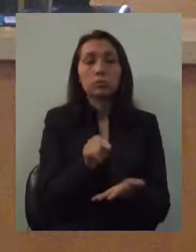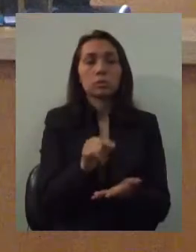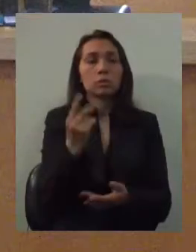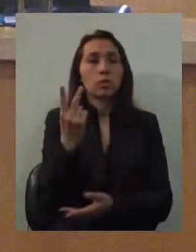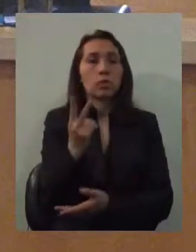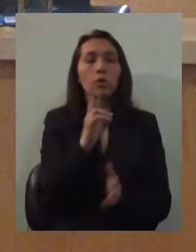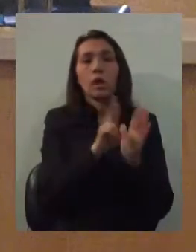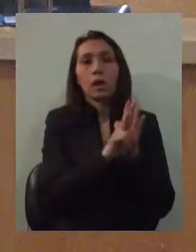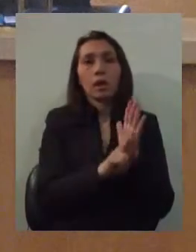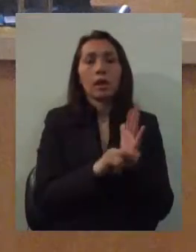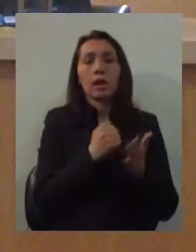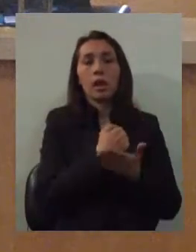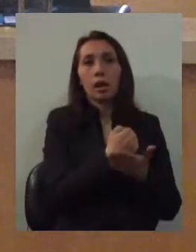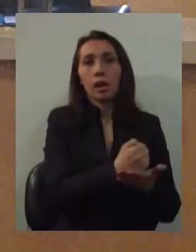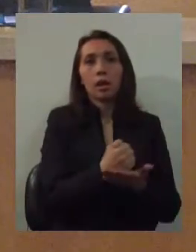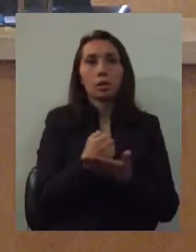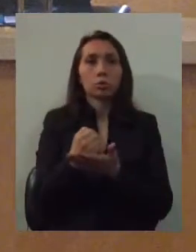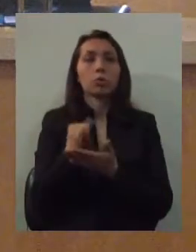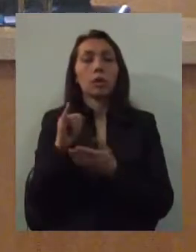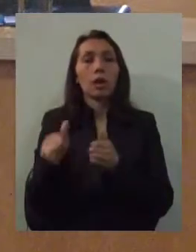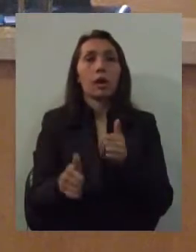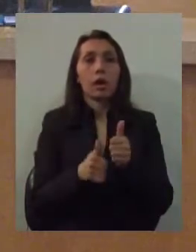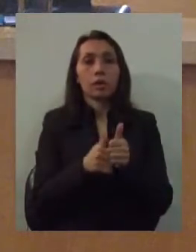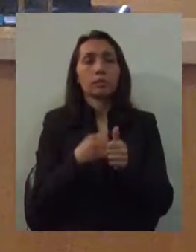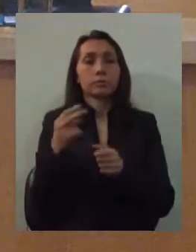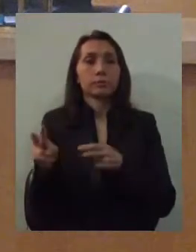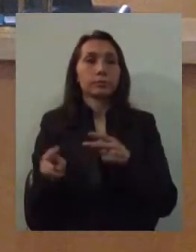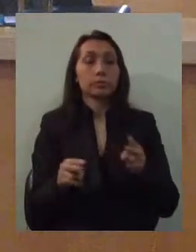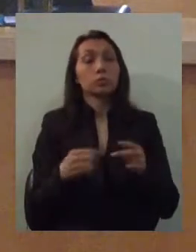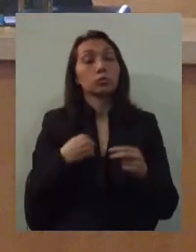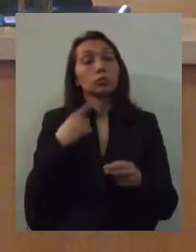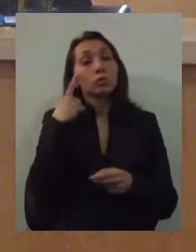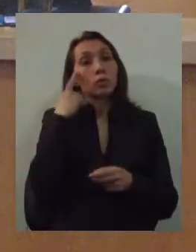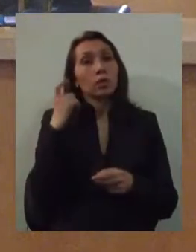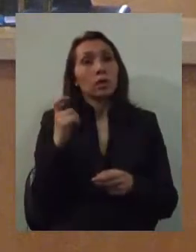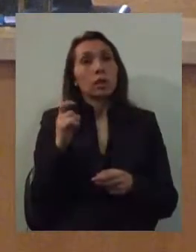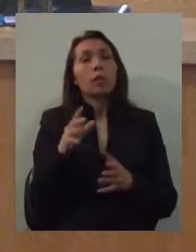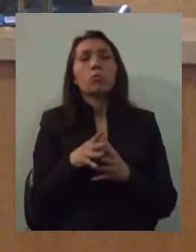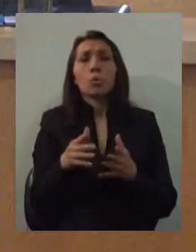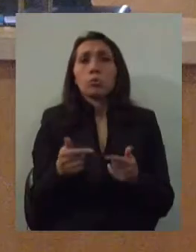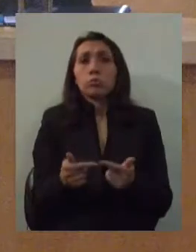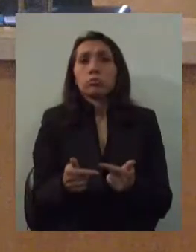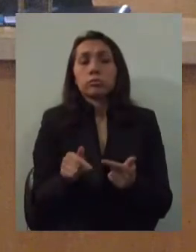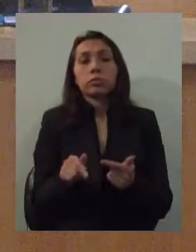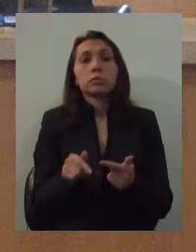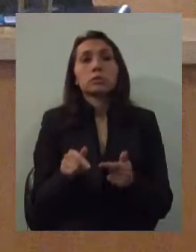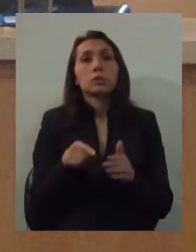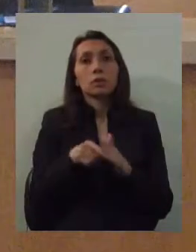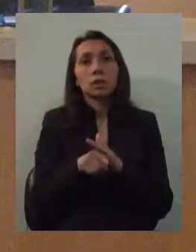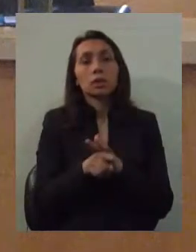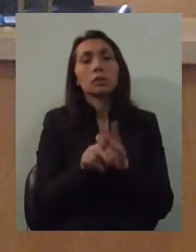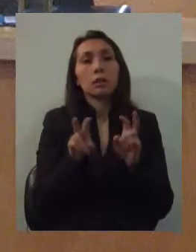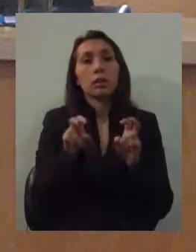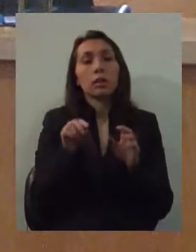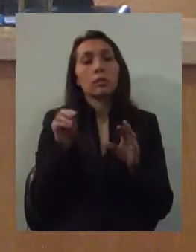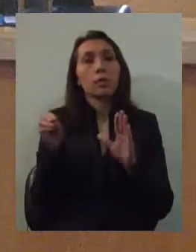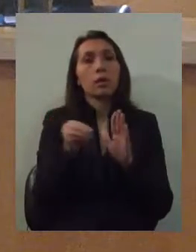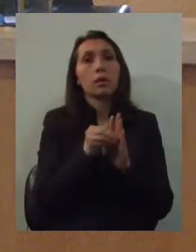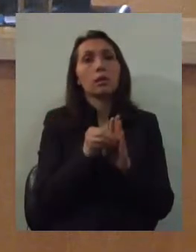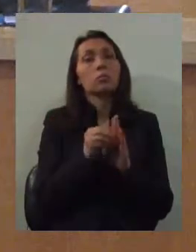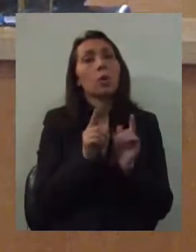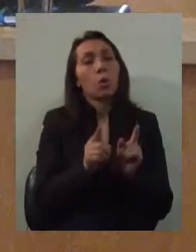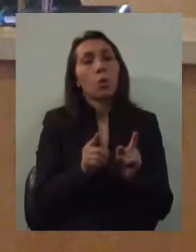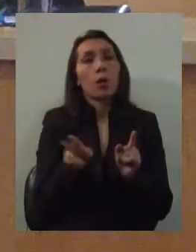dos reglas de cooperación y asistencia respectivamente. Y yo creo que es muy afortunado que se haya introducido esto. A